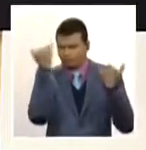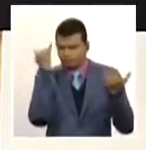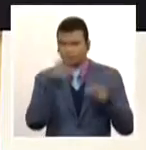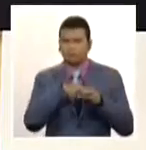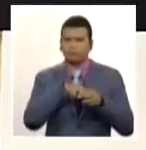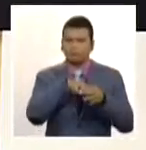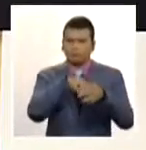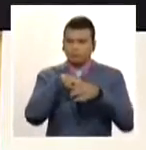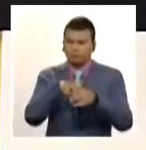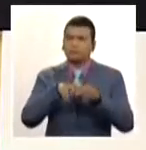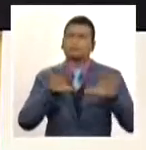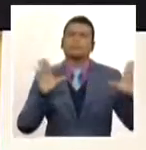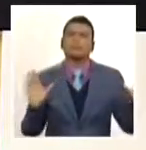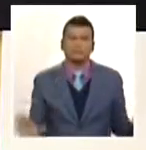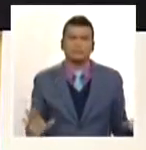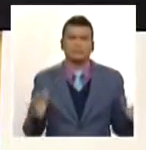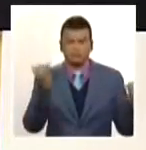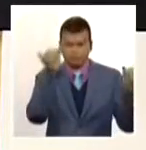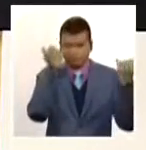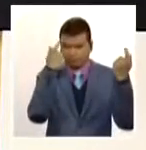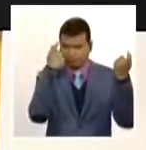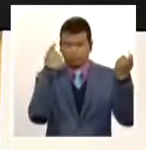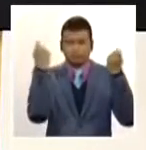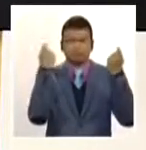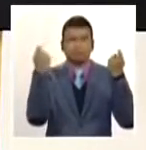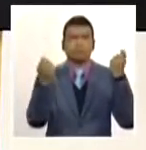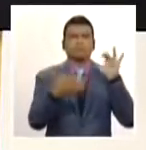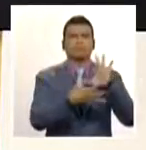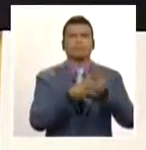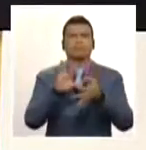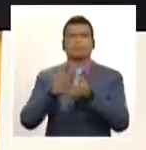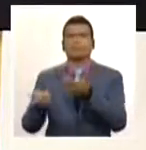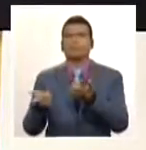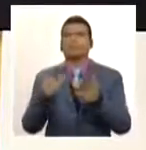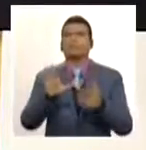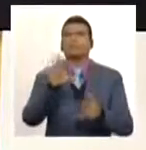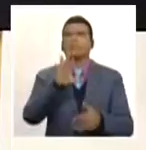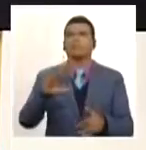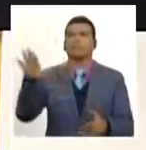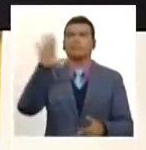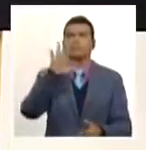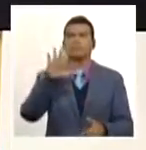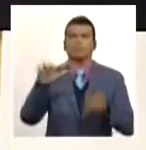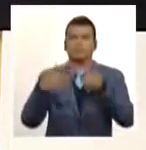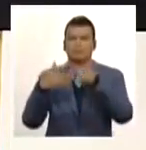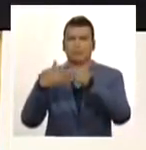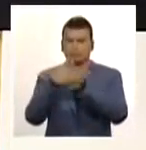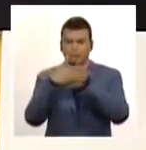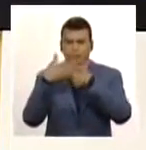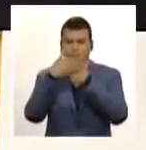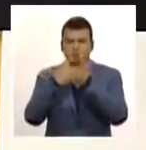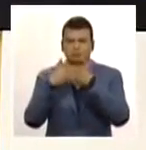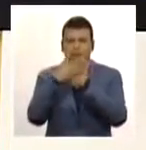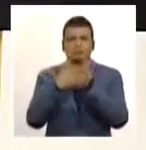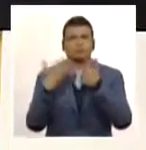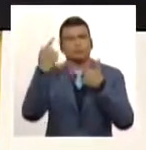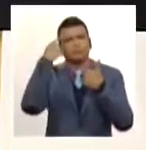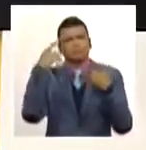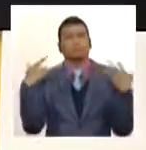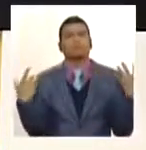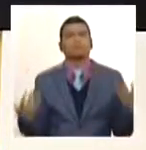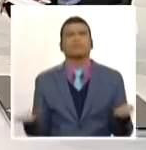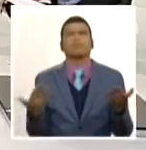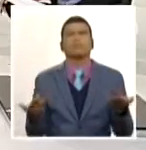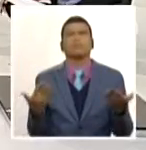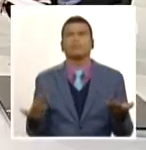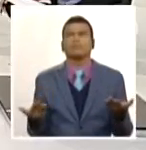transporte, pero sobre todo en diferentes estrategias, la conectividad con la Orinoquía, que tanto se ha hablado en estos últimos años, pero realmente no se